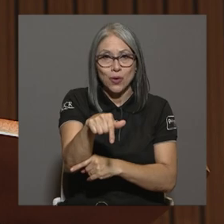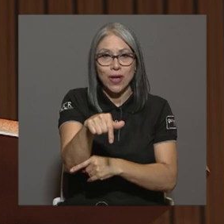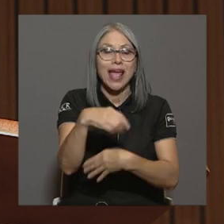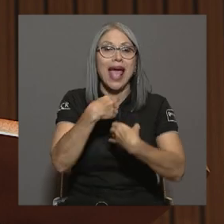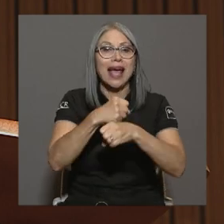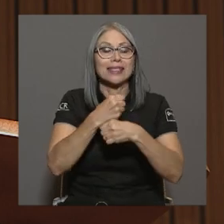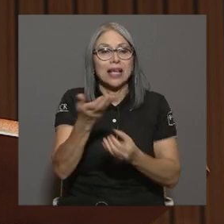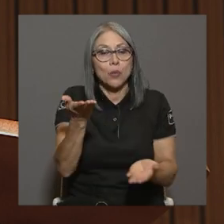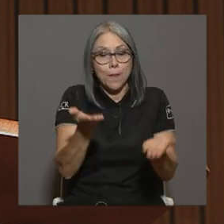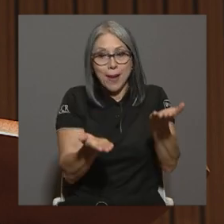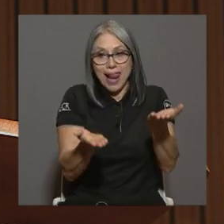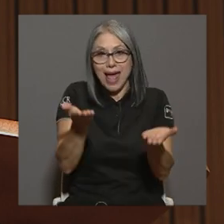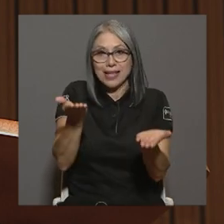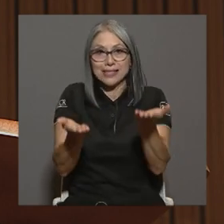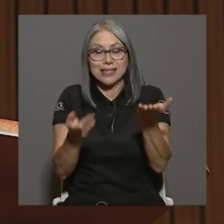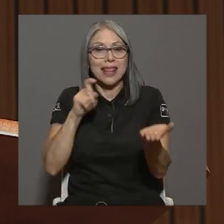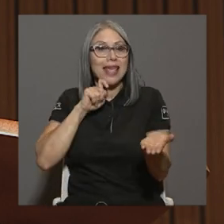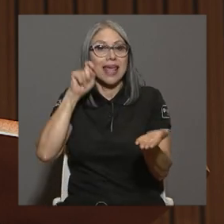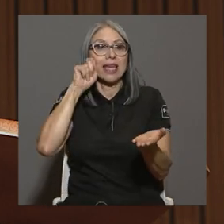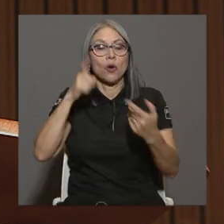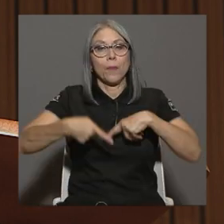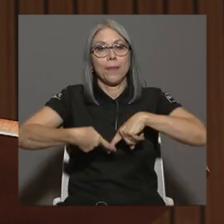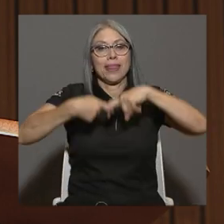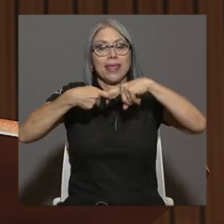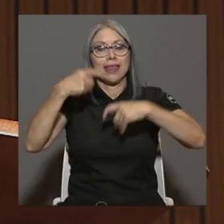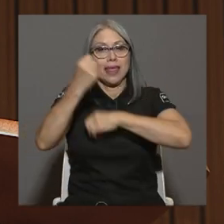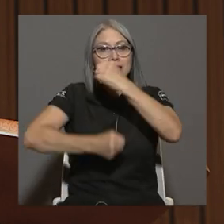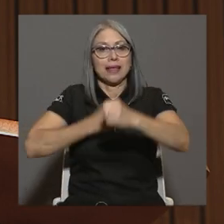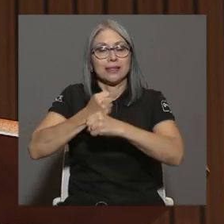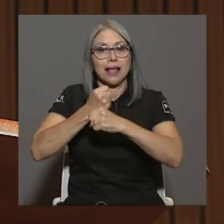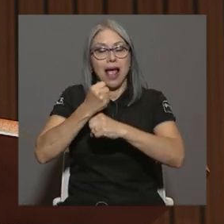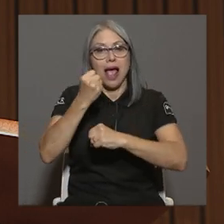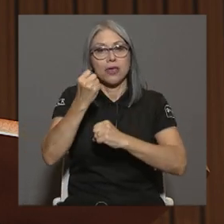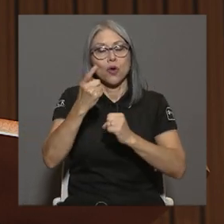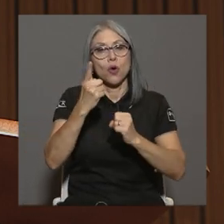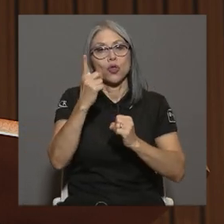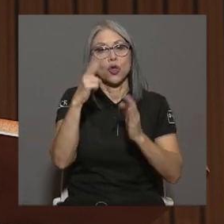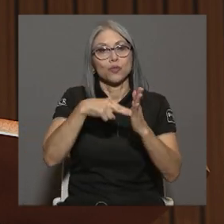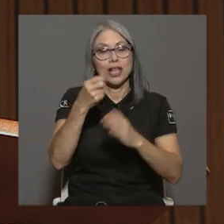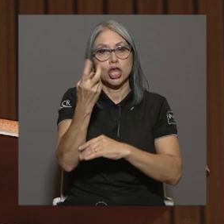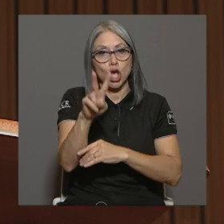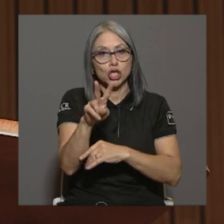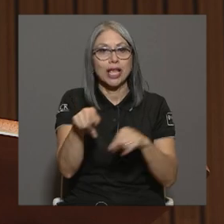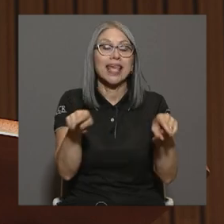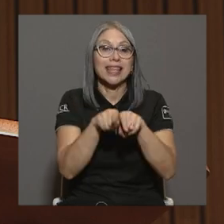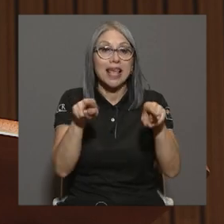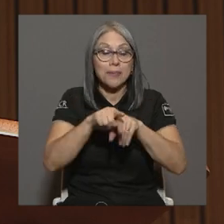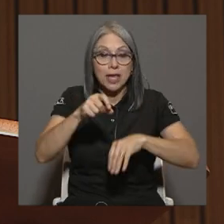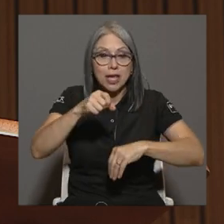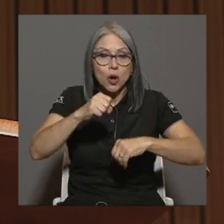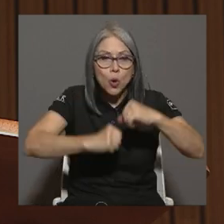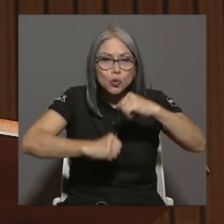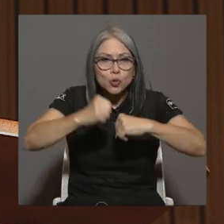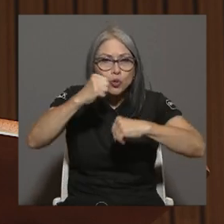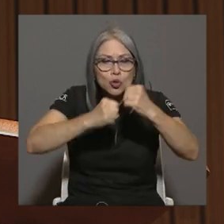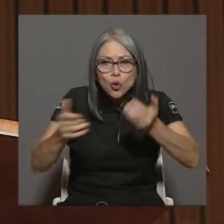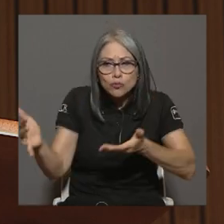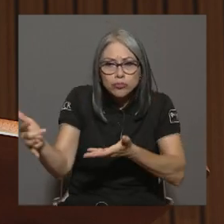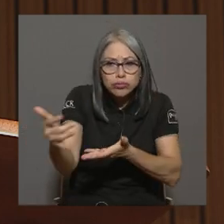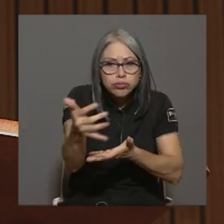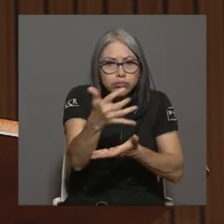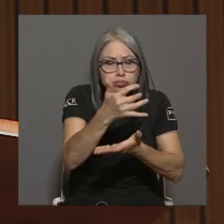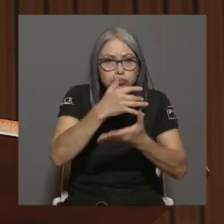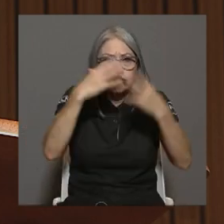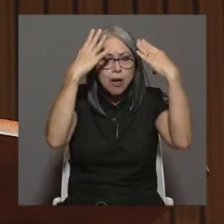de un balance de género pendiente desde el año 2012, así como la construcción de bases de datos sólidas y